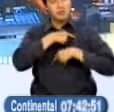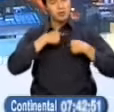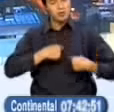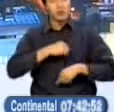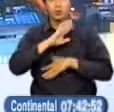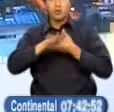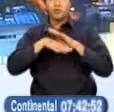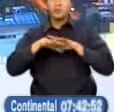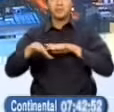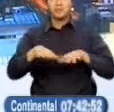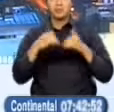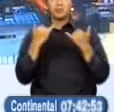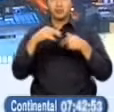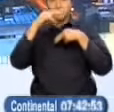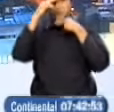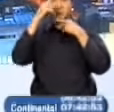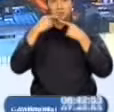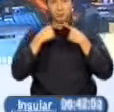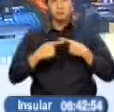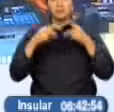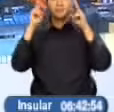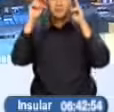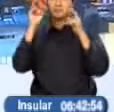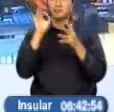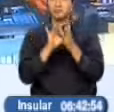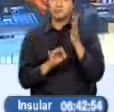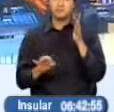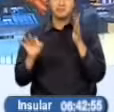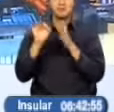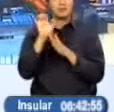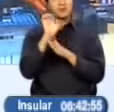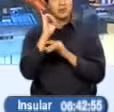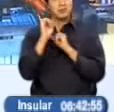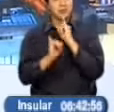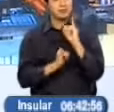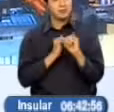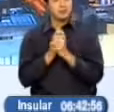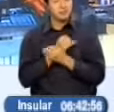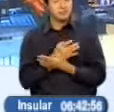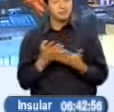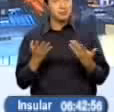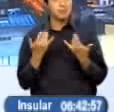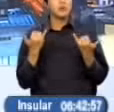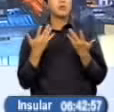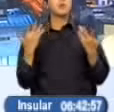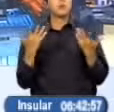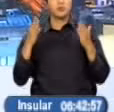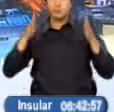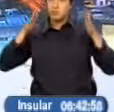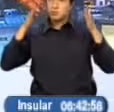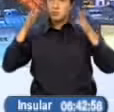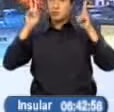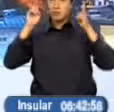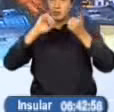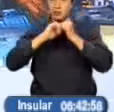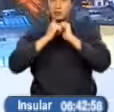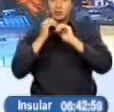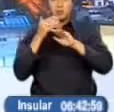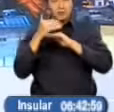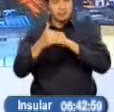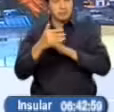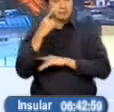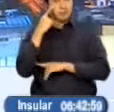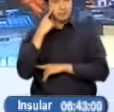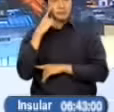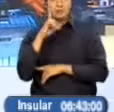emprenda nosotros aquí noticias 7 le contamos lo más importante del acontecer nacional internacional pero hoy nos dedicaremos puntualmente a los deportes allá más adelante